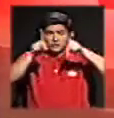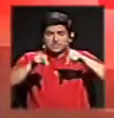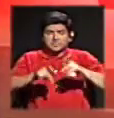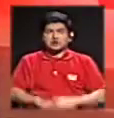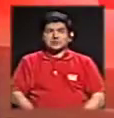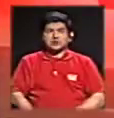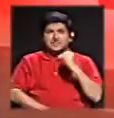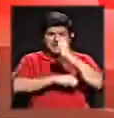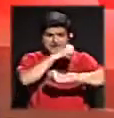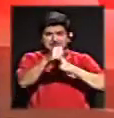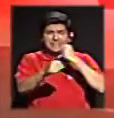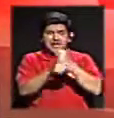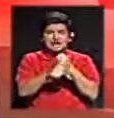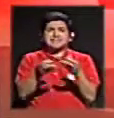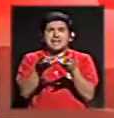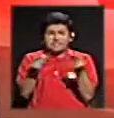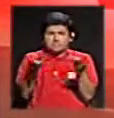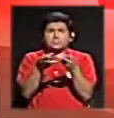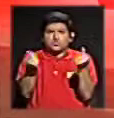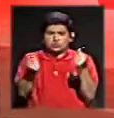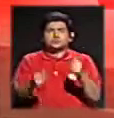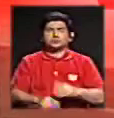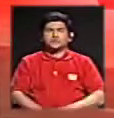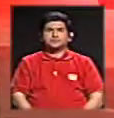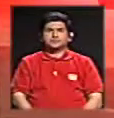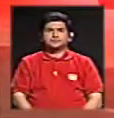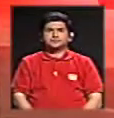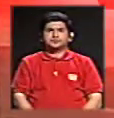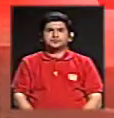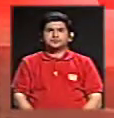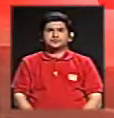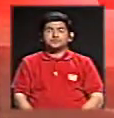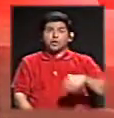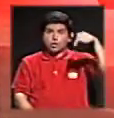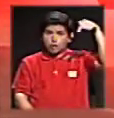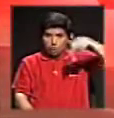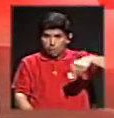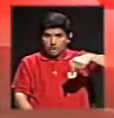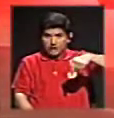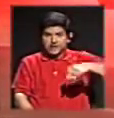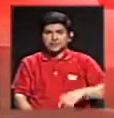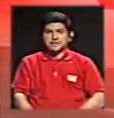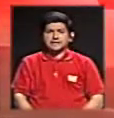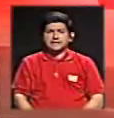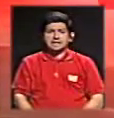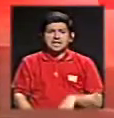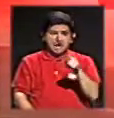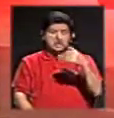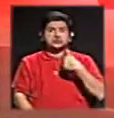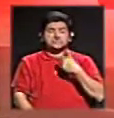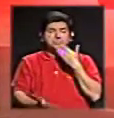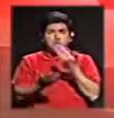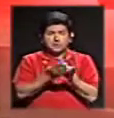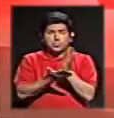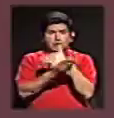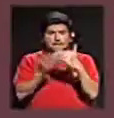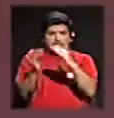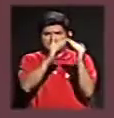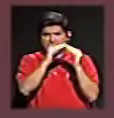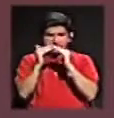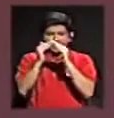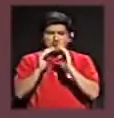edad productiva, en edad laboral. Y hoy concentran buena parte de la